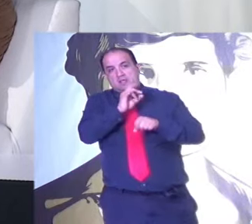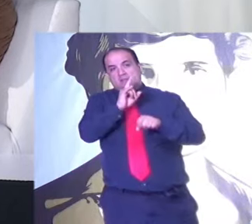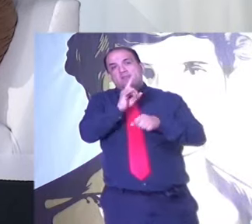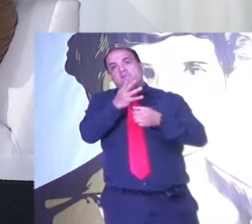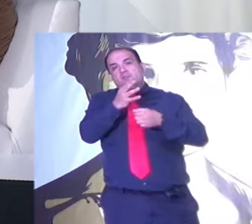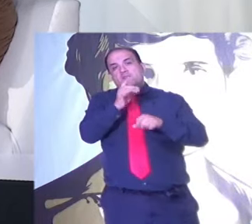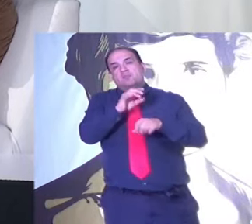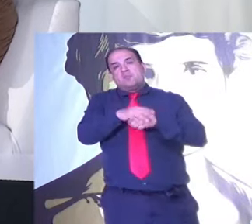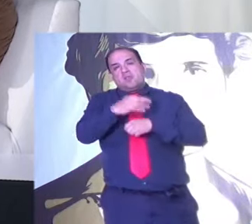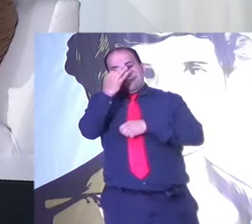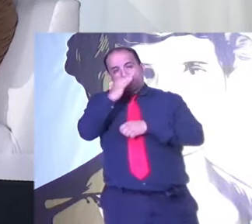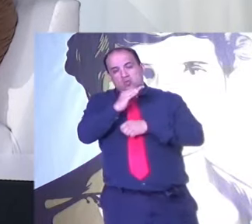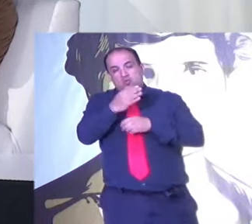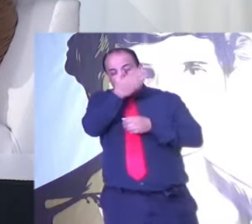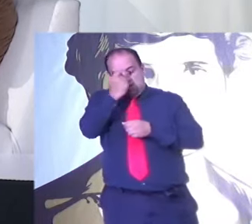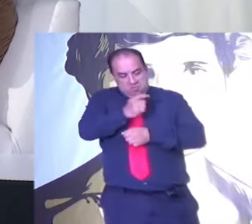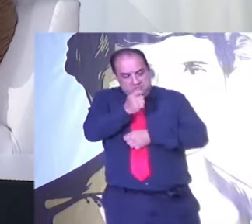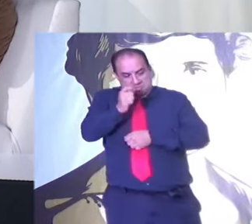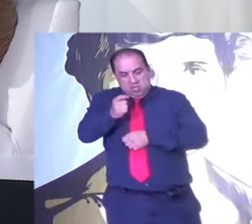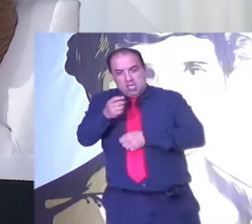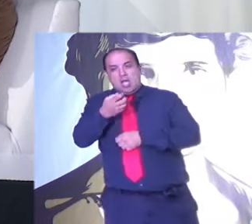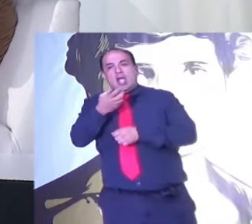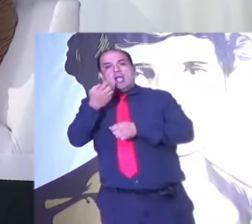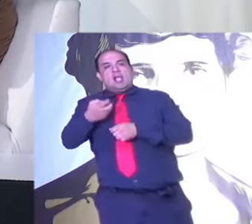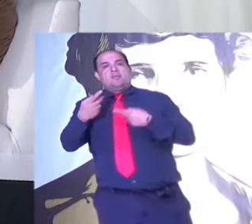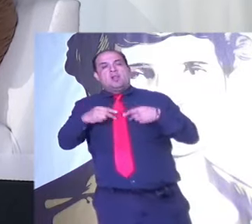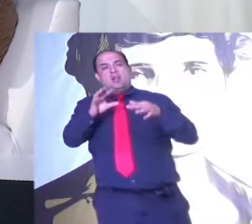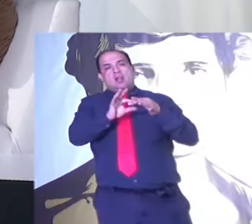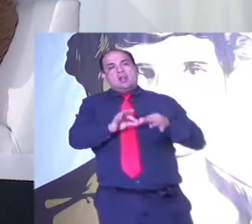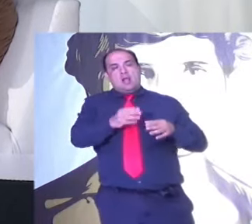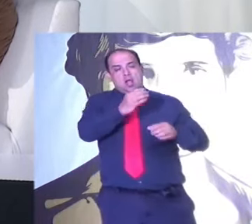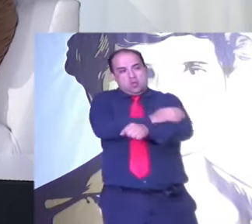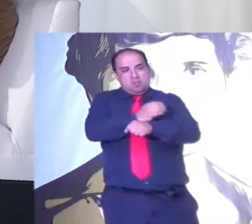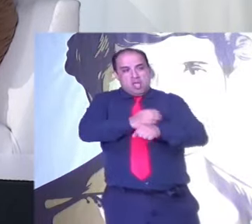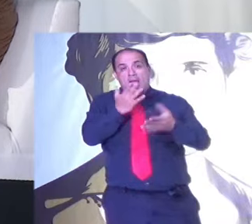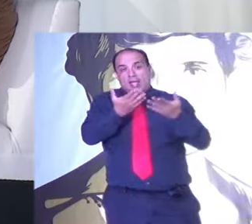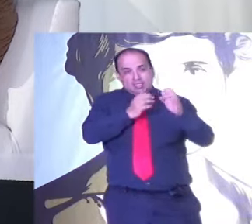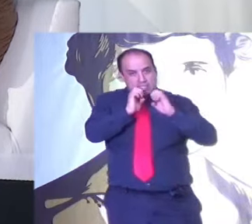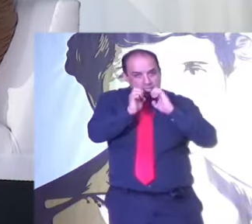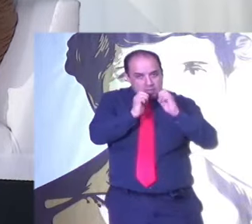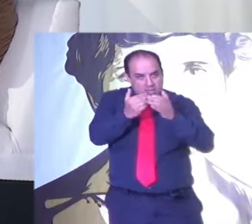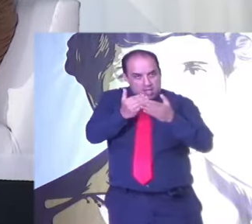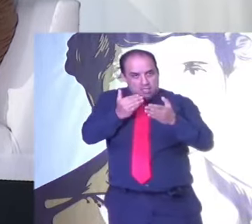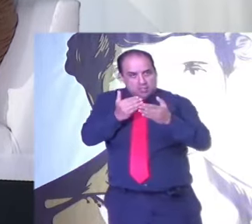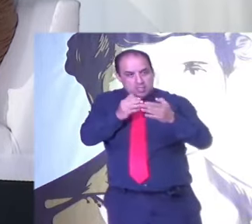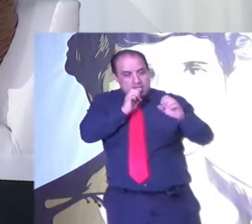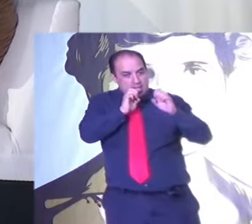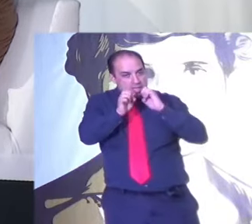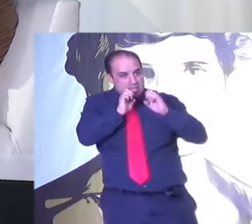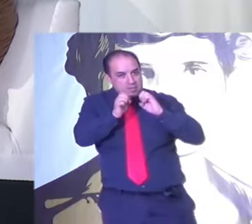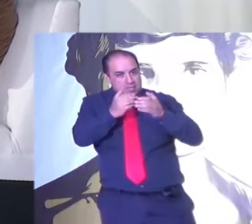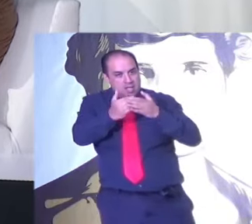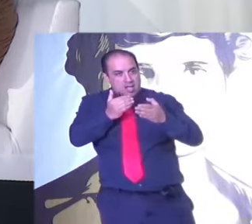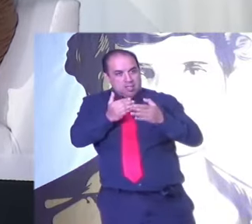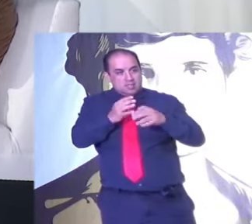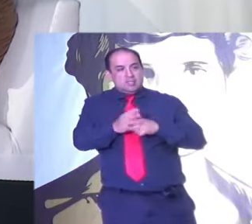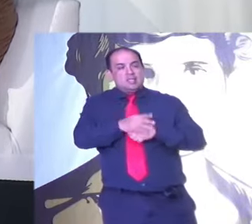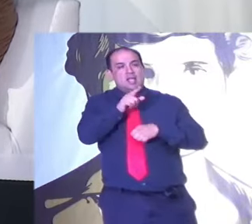esta línea, hagan para allá, el narrador siempre los acompaña, se les hace una entrevista previa. Ahora, quien les hace la entrevista previa es un